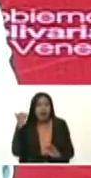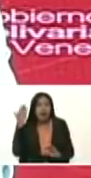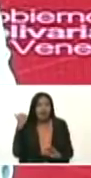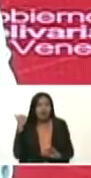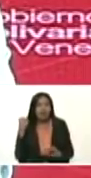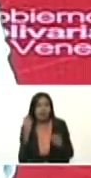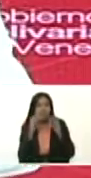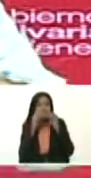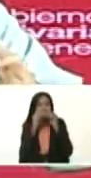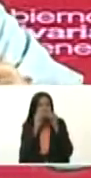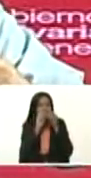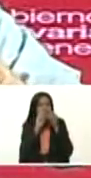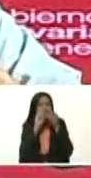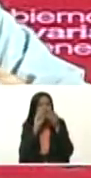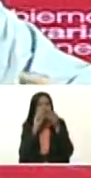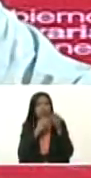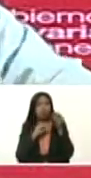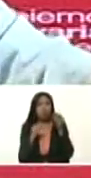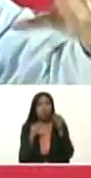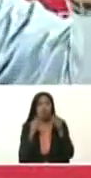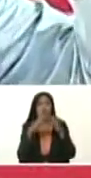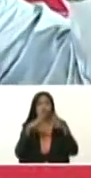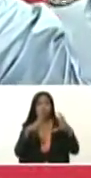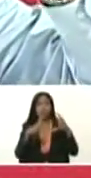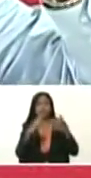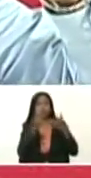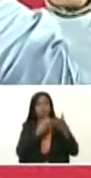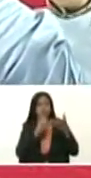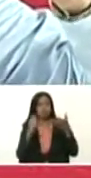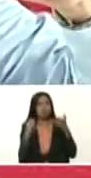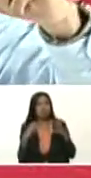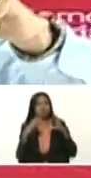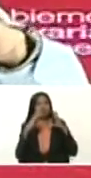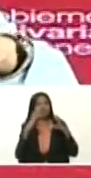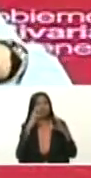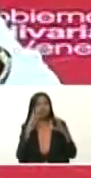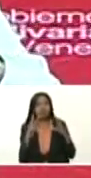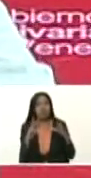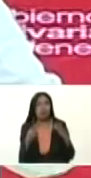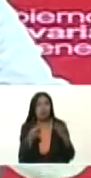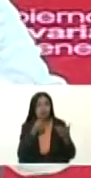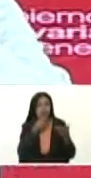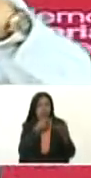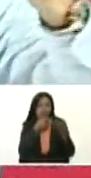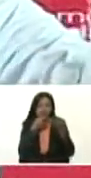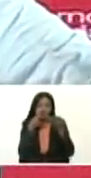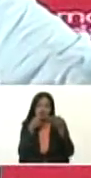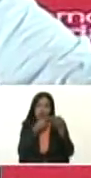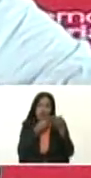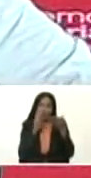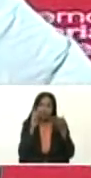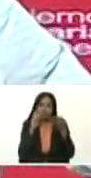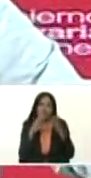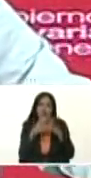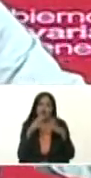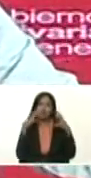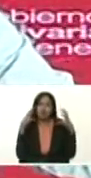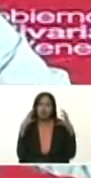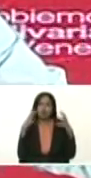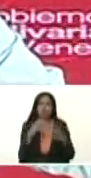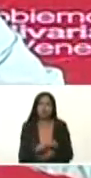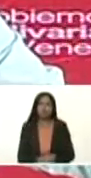letrita que nosotros no, nosotros tenemos que escribir contratos colectivos con letra grande, con lupa, que se vea grande y